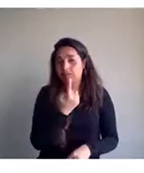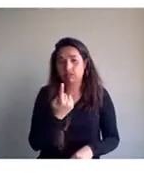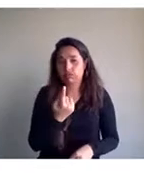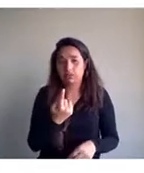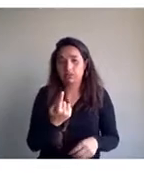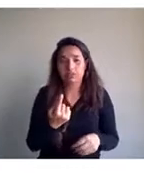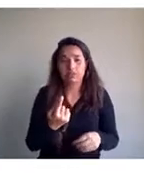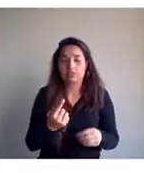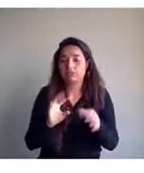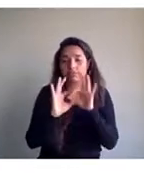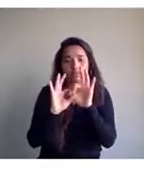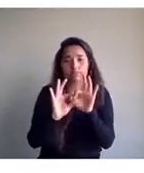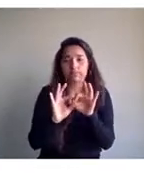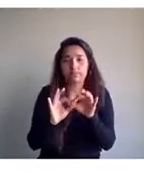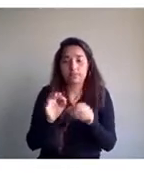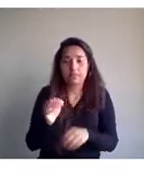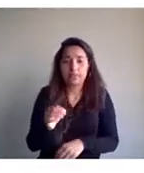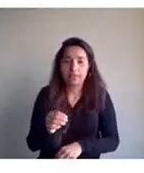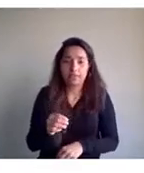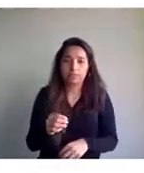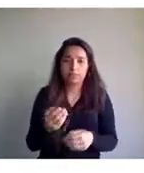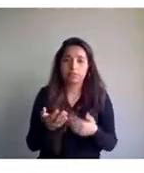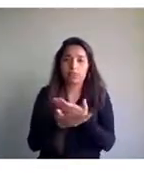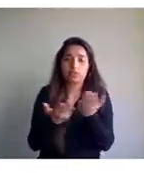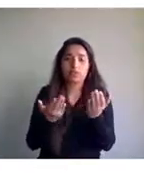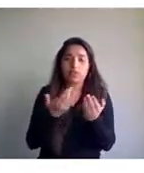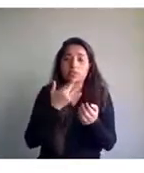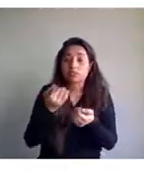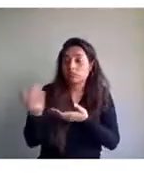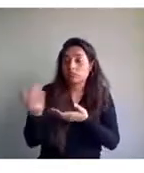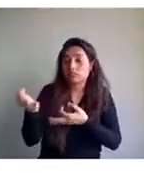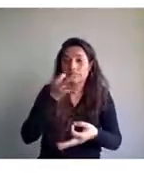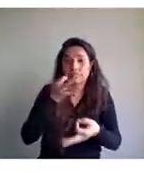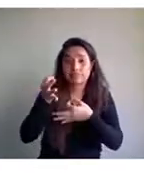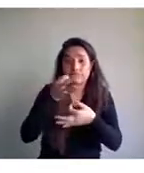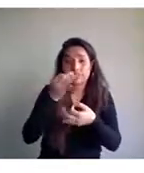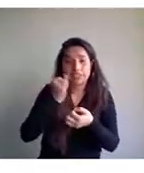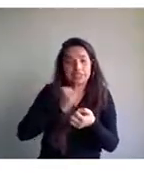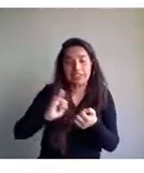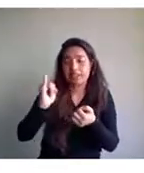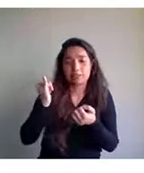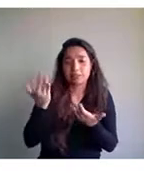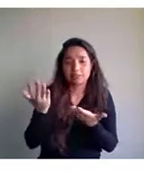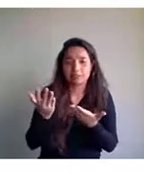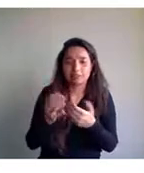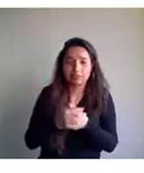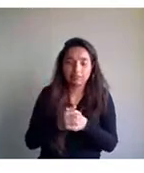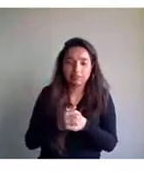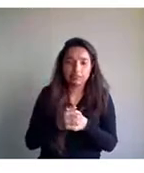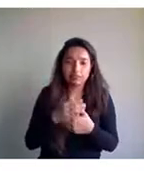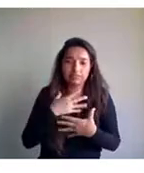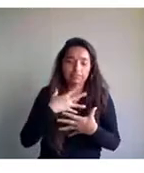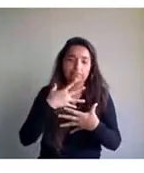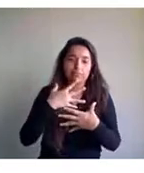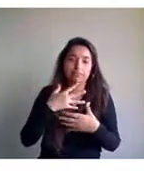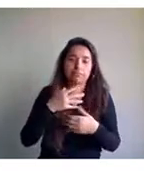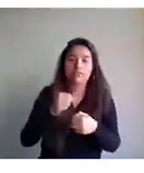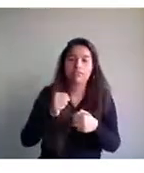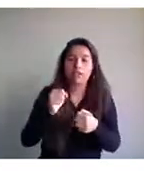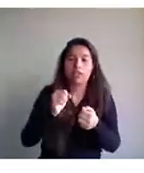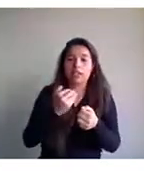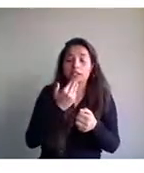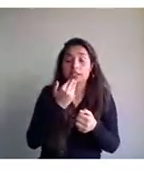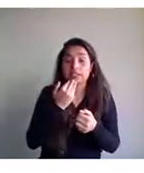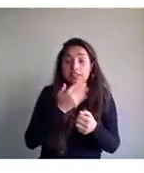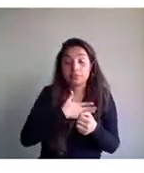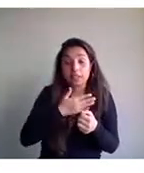usted con su sus palabras siempre que nos inspiran mucho quiero recordarles a todos los que se conectan que